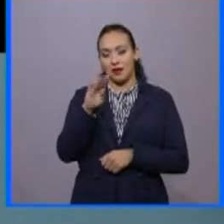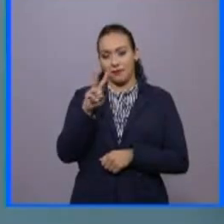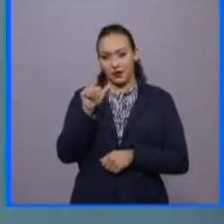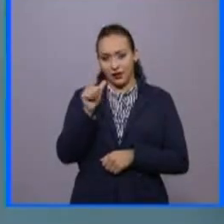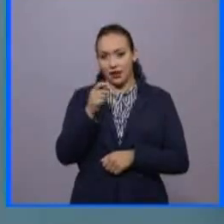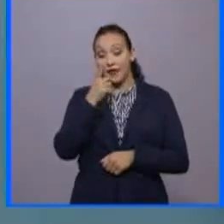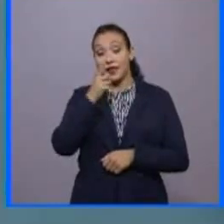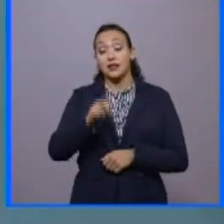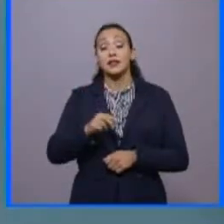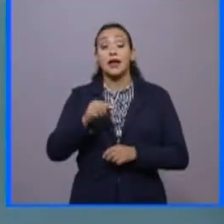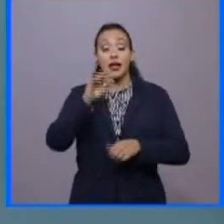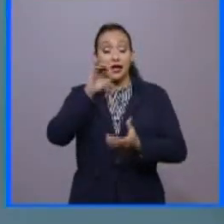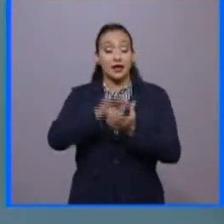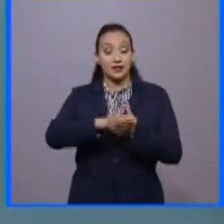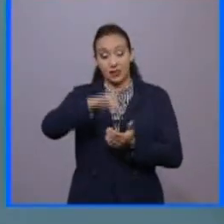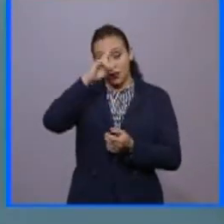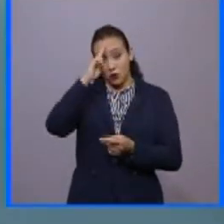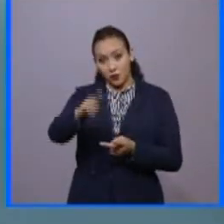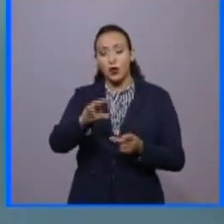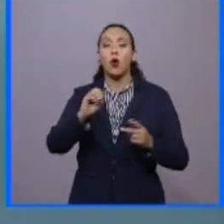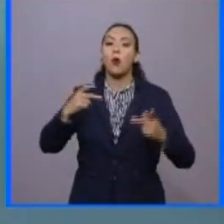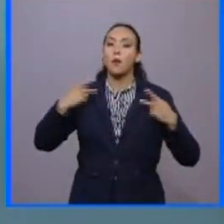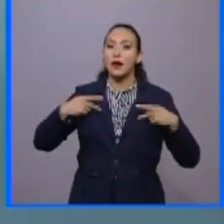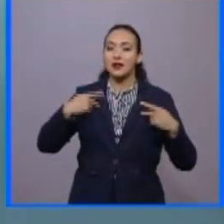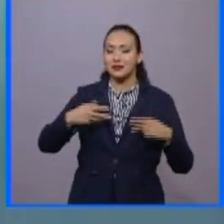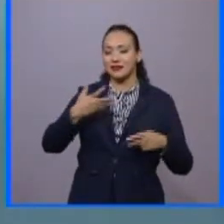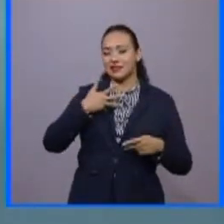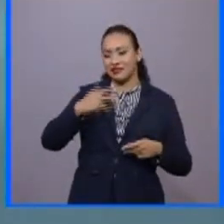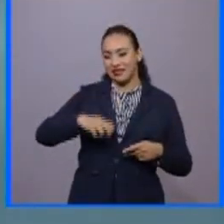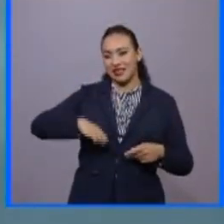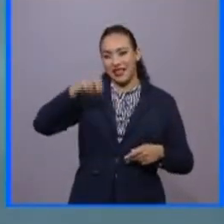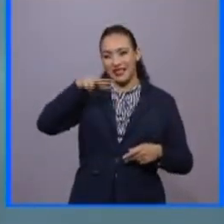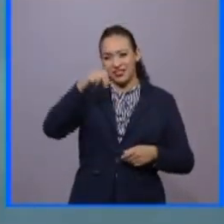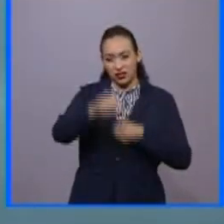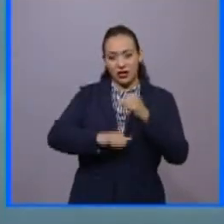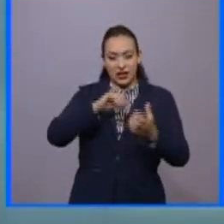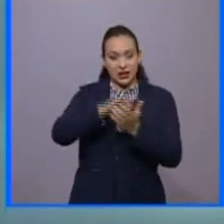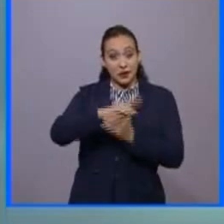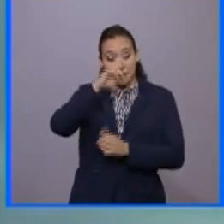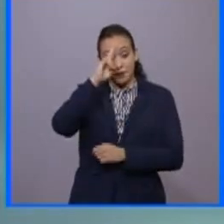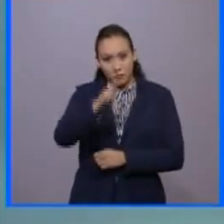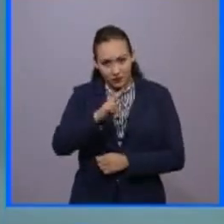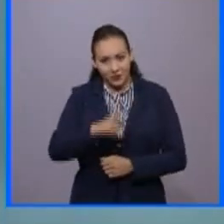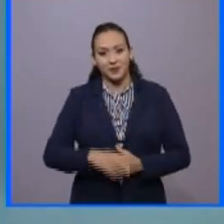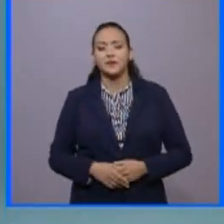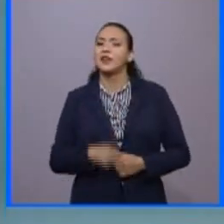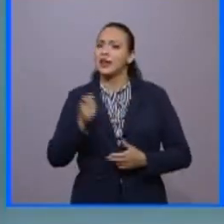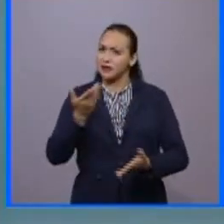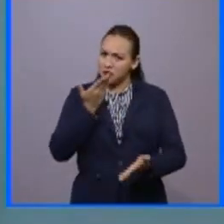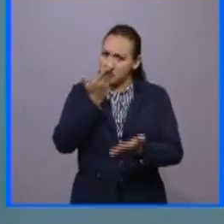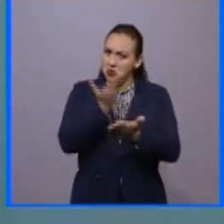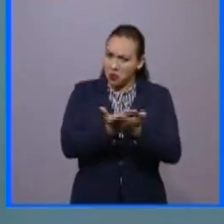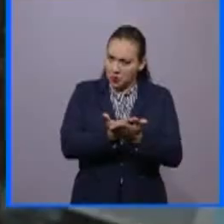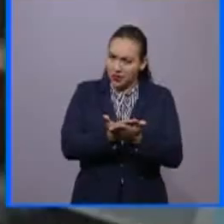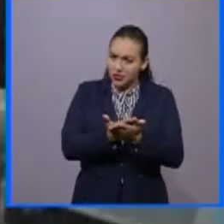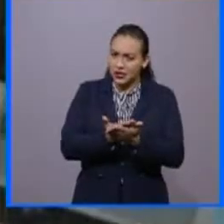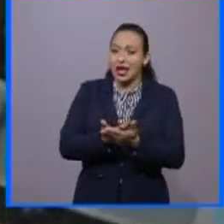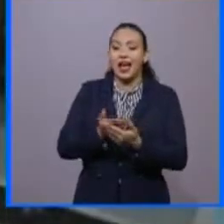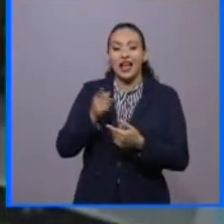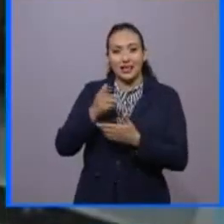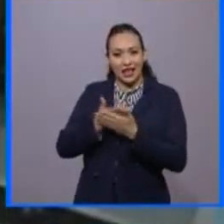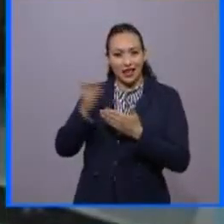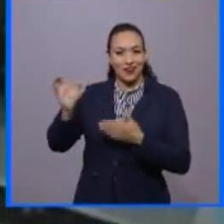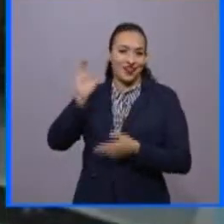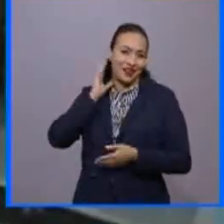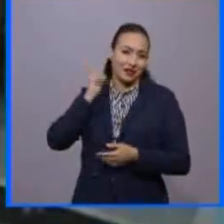prohíbe el matrimonio y las uniones de personas menores de 18 años. Añadió que la iniciativa, que ahora será discutida